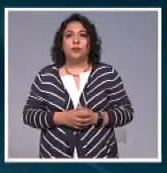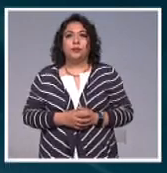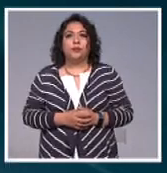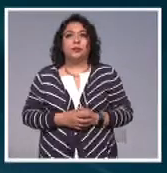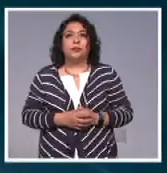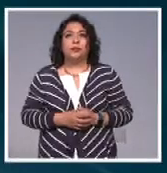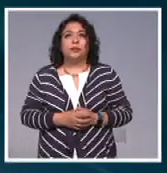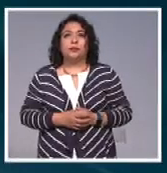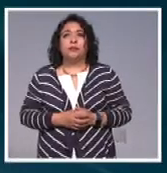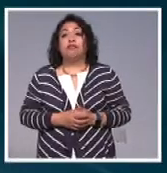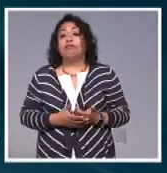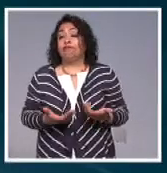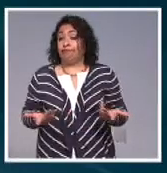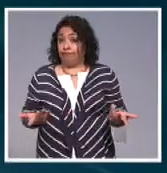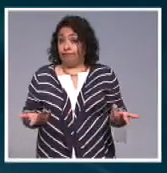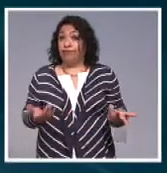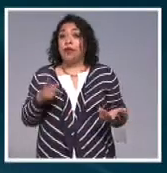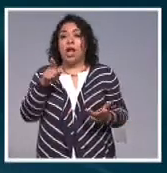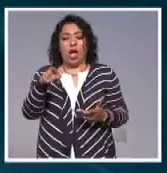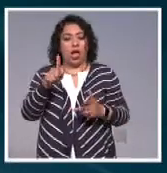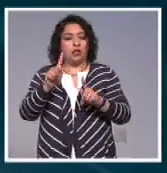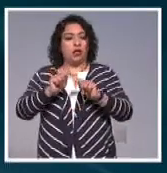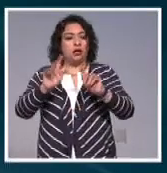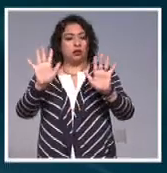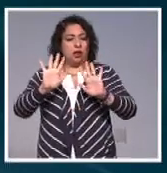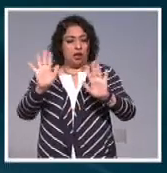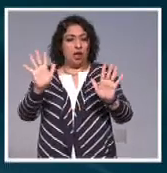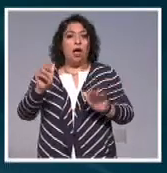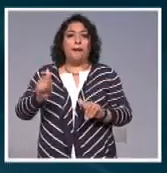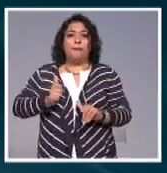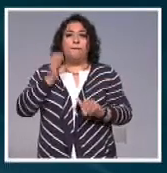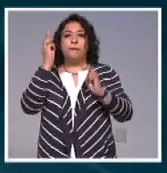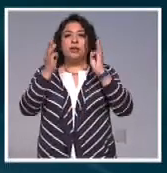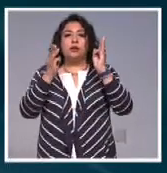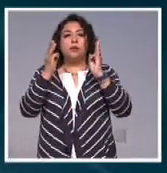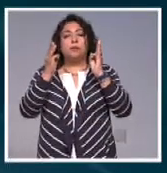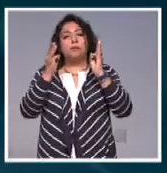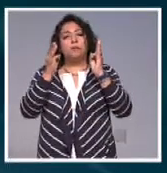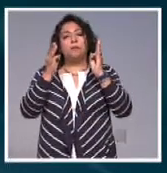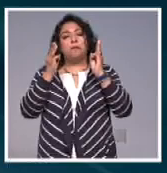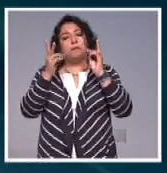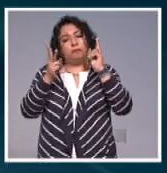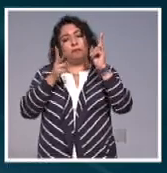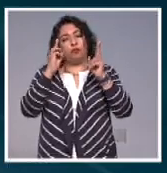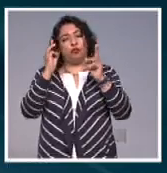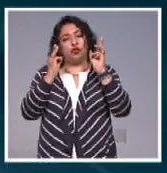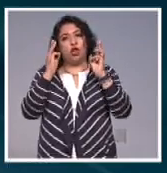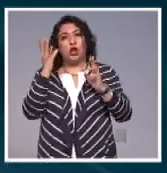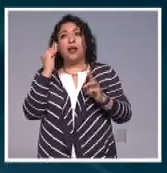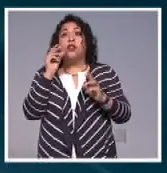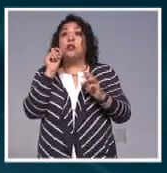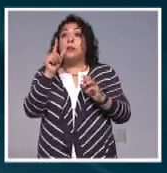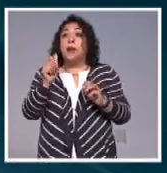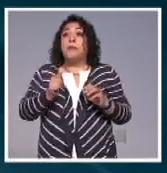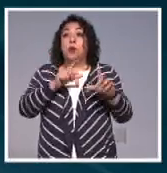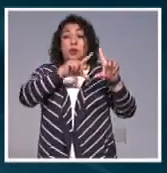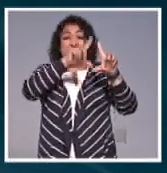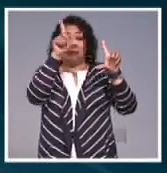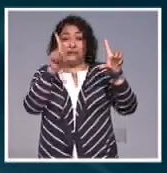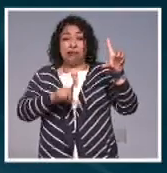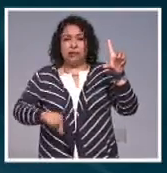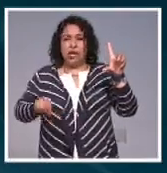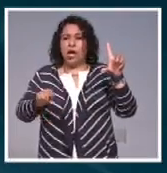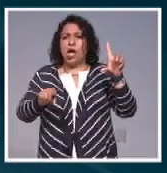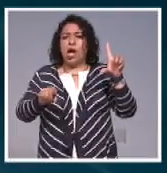Ya estando en Tlaxcala y aprovechando para visitar el Museo de la Radio, Aprovechemos también para visitar toda la República